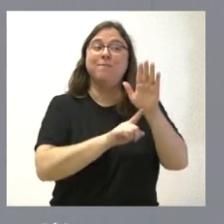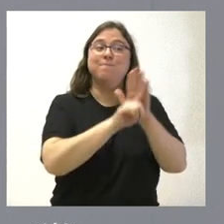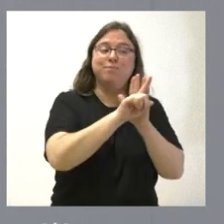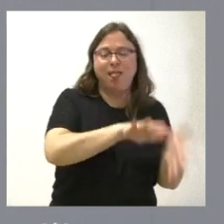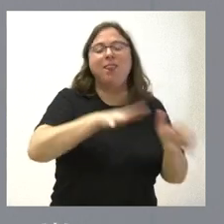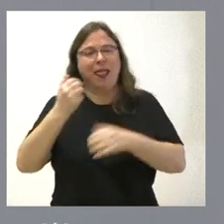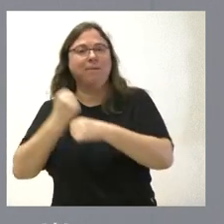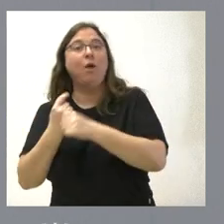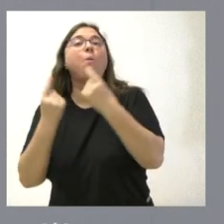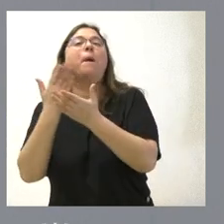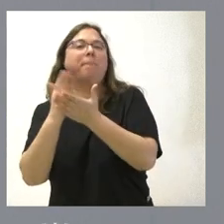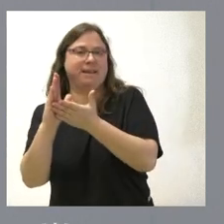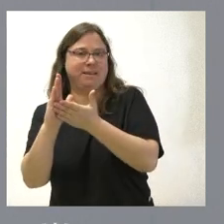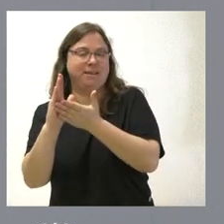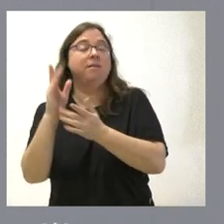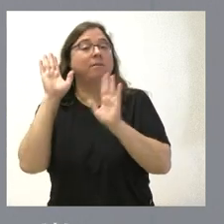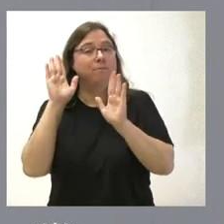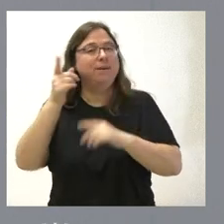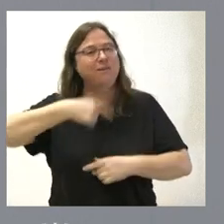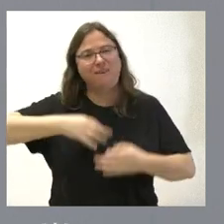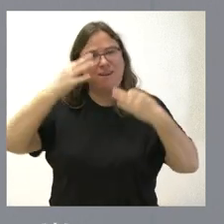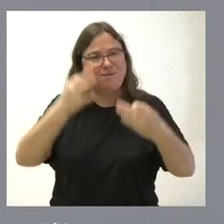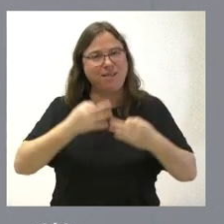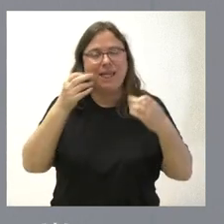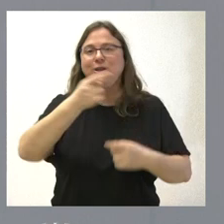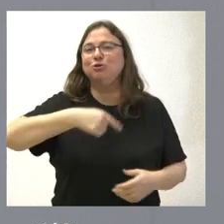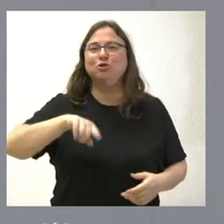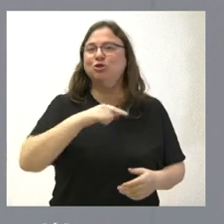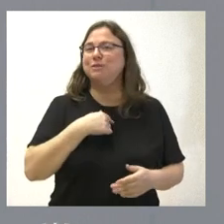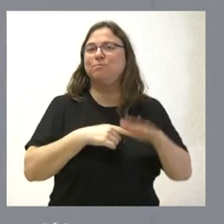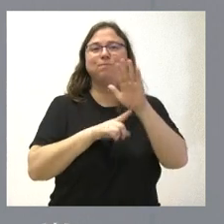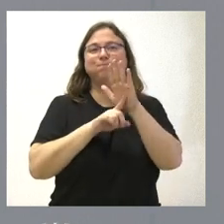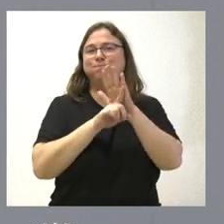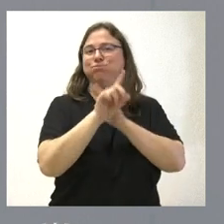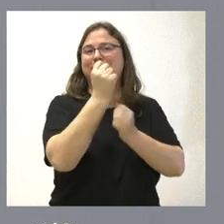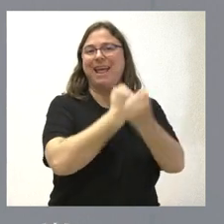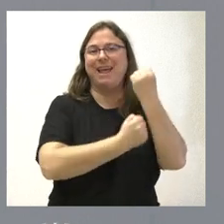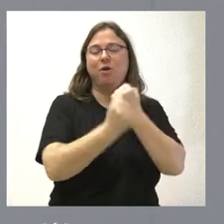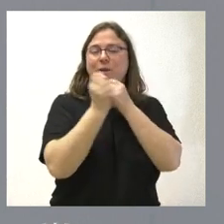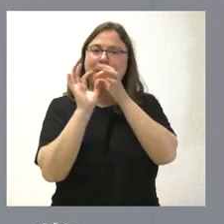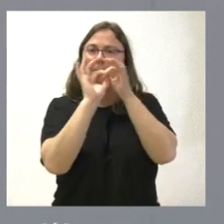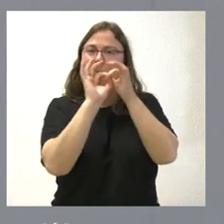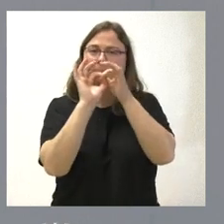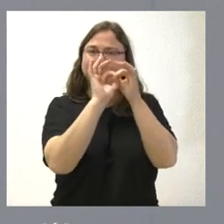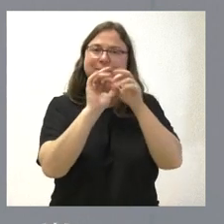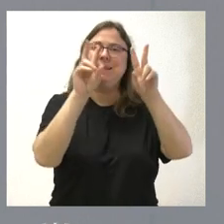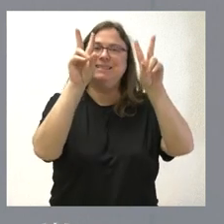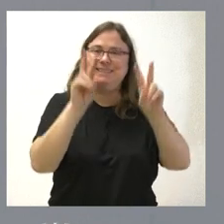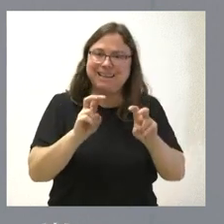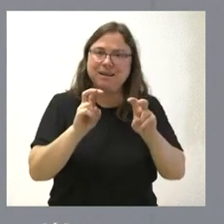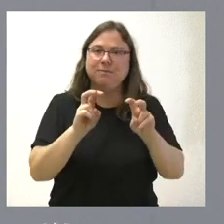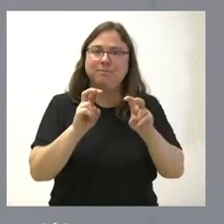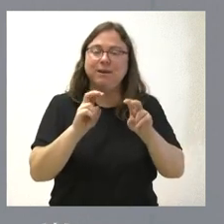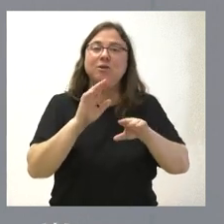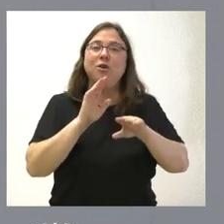es cierto como usted señala que hemos estado basado en crecimiento económico muy vinculado a aspectos que venían de